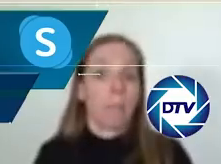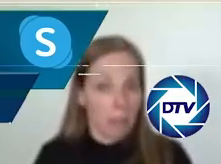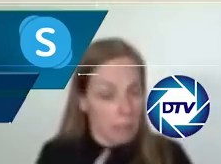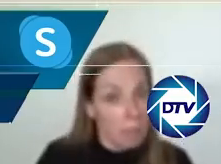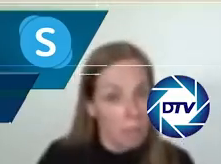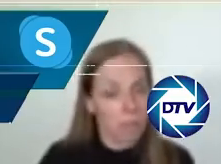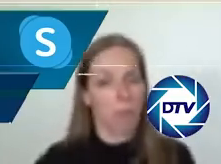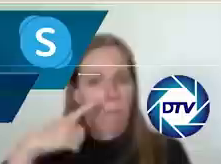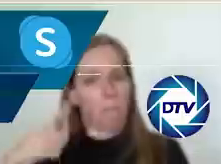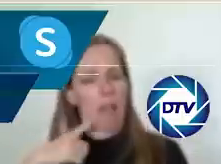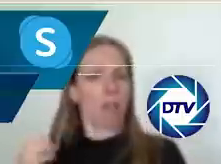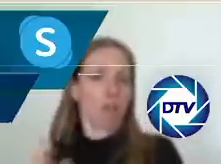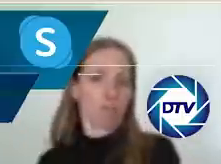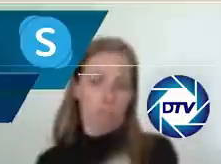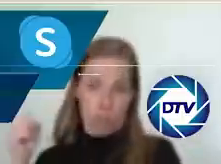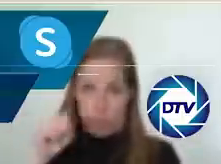otros movimientos